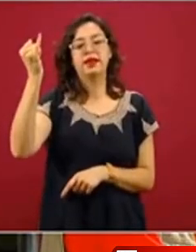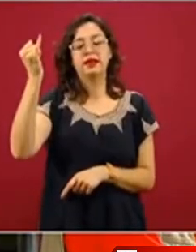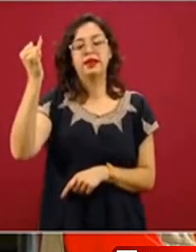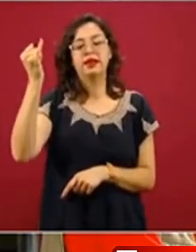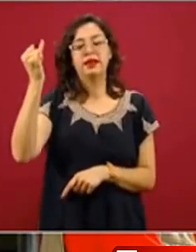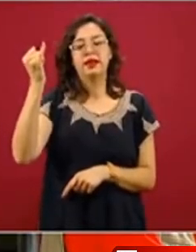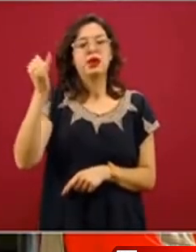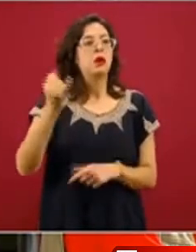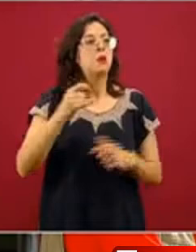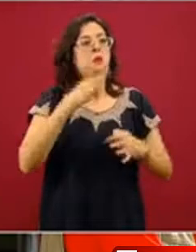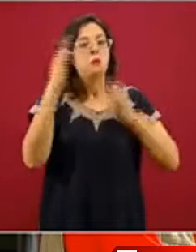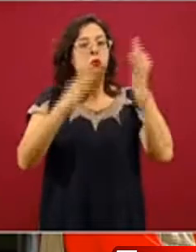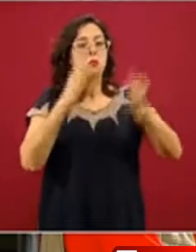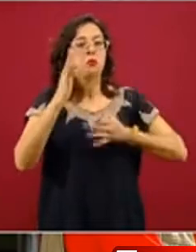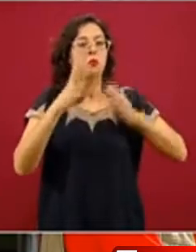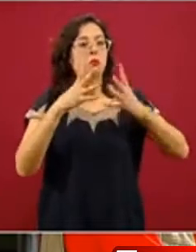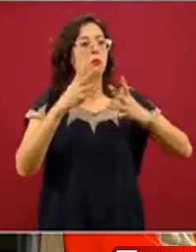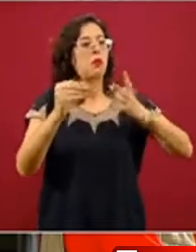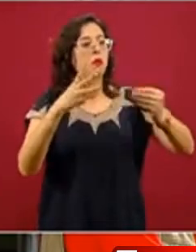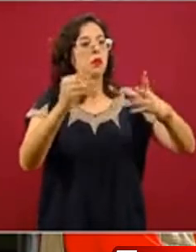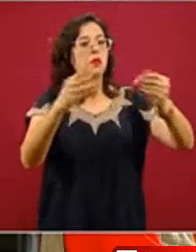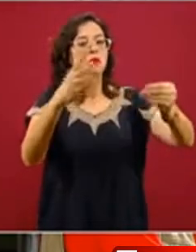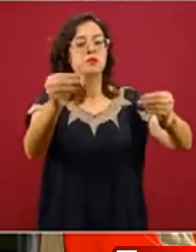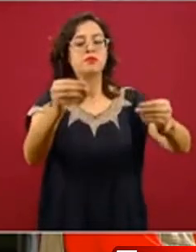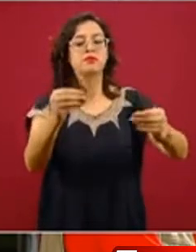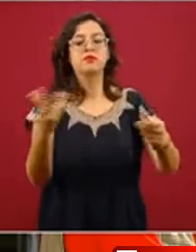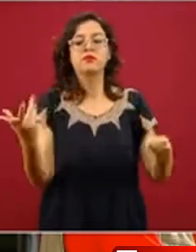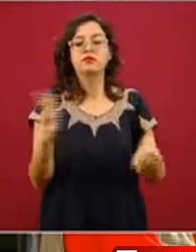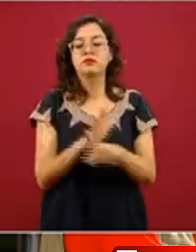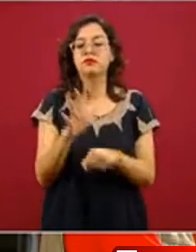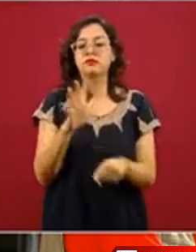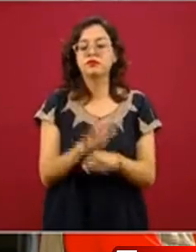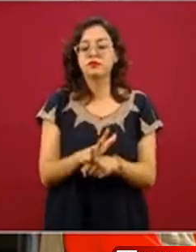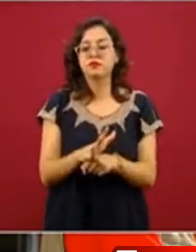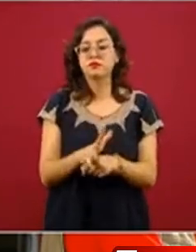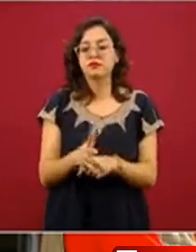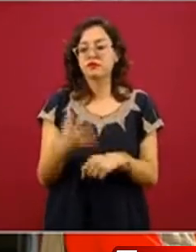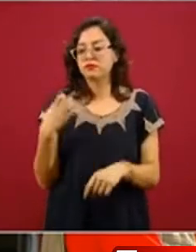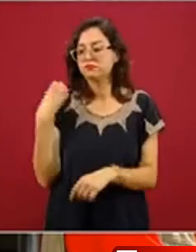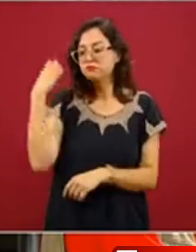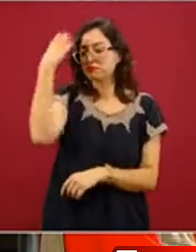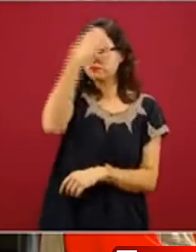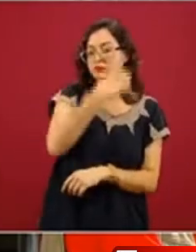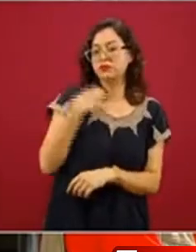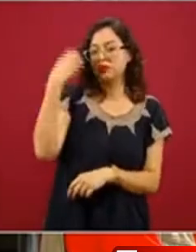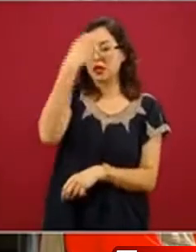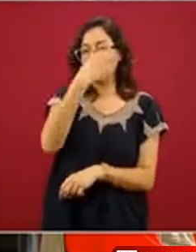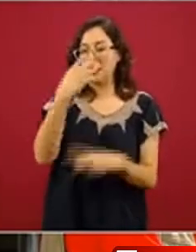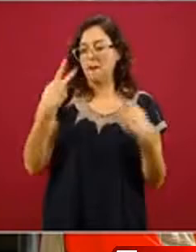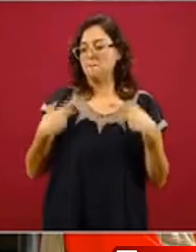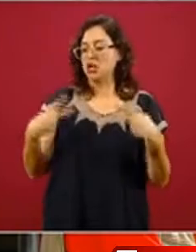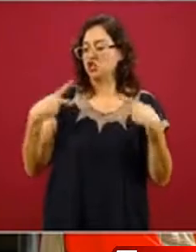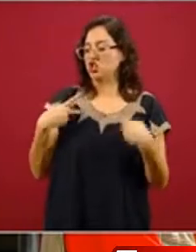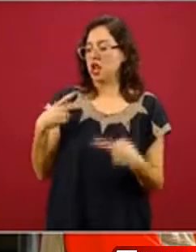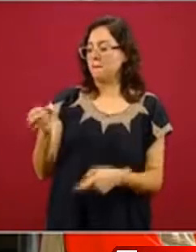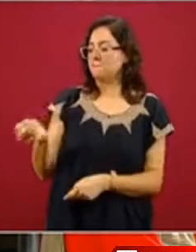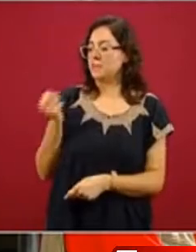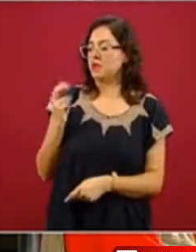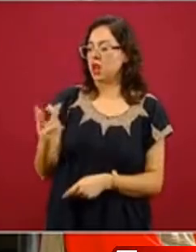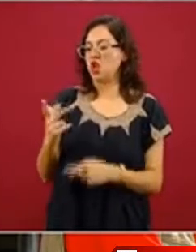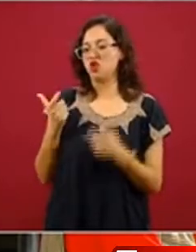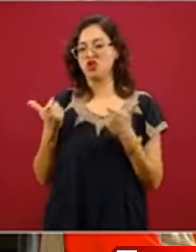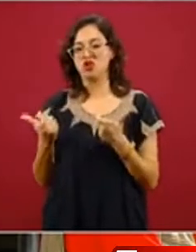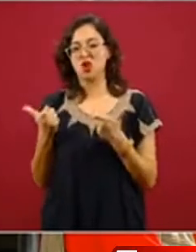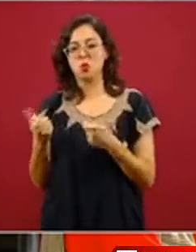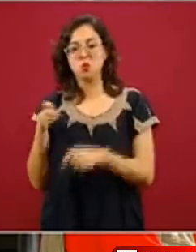que se reprodujo en muchos medios, que fue de que las pruebas, en este caso los exámenes eran para la gente privilegiada, ¿no? Más o menos.